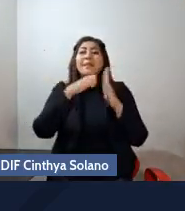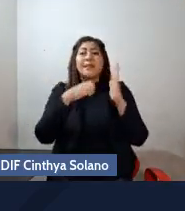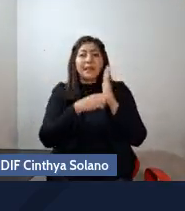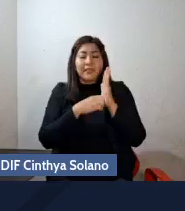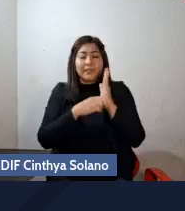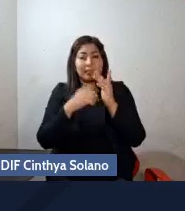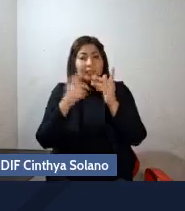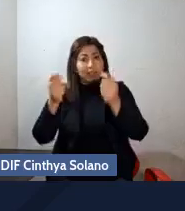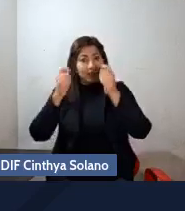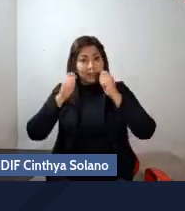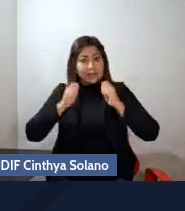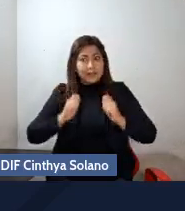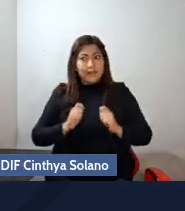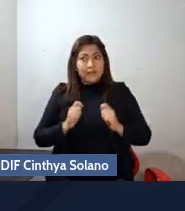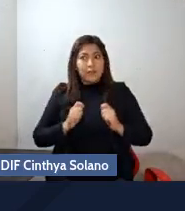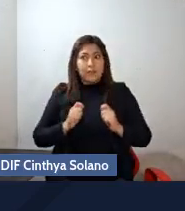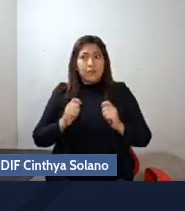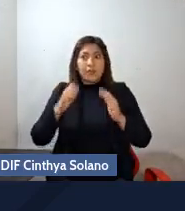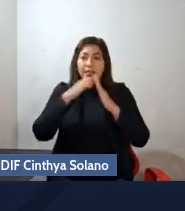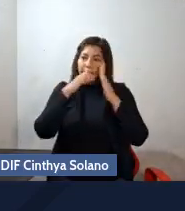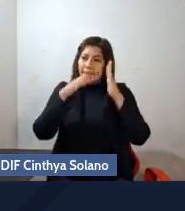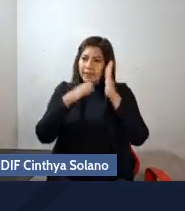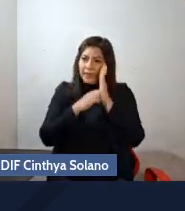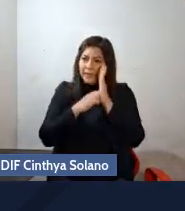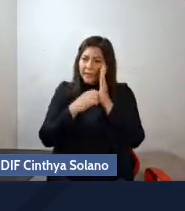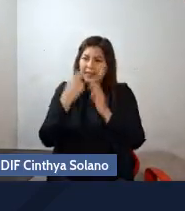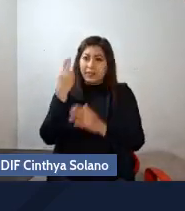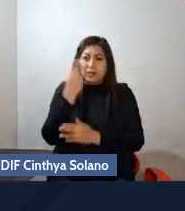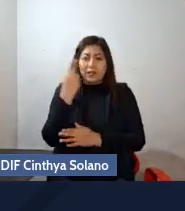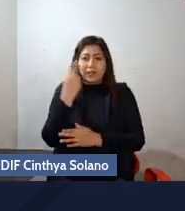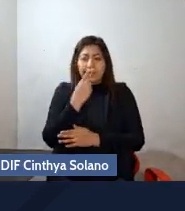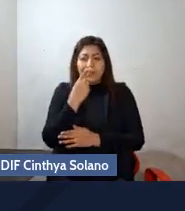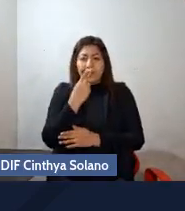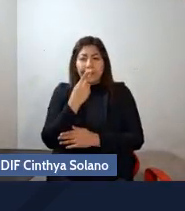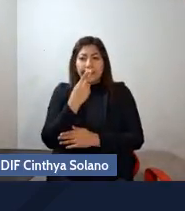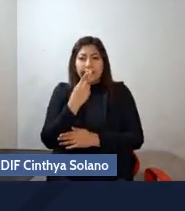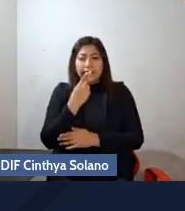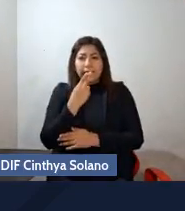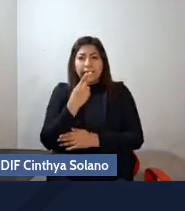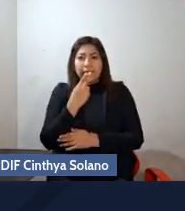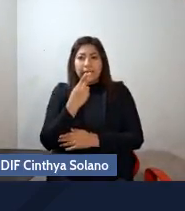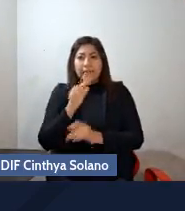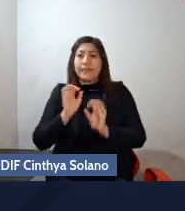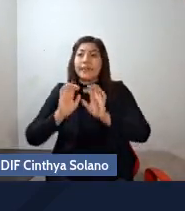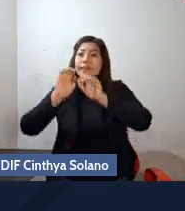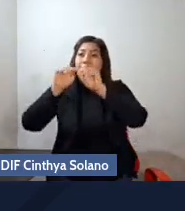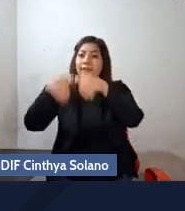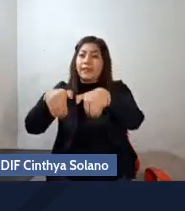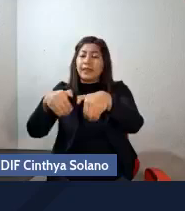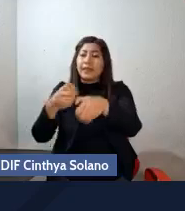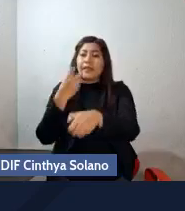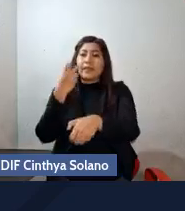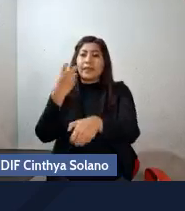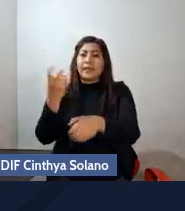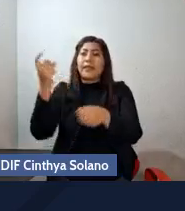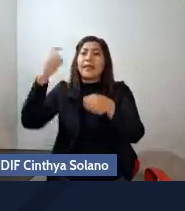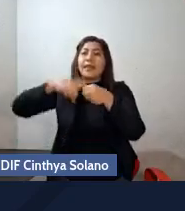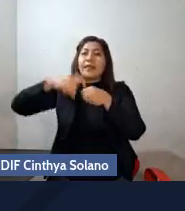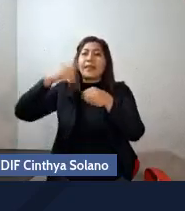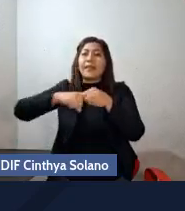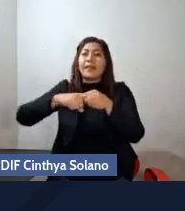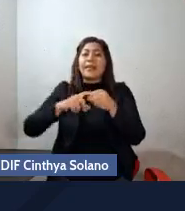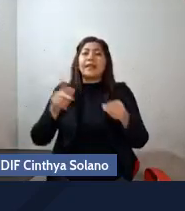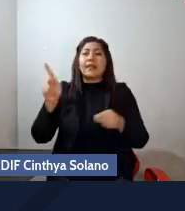Esas escrituras, bueno, deben de encontrarse debidamente inscritas en el registro público de la propiedad a nombre